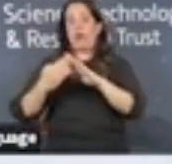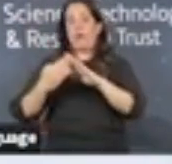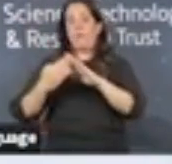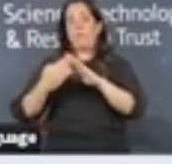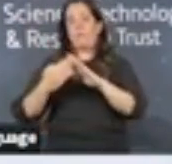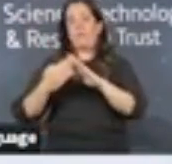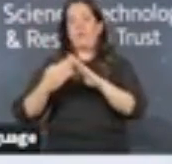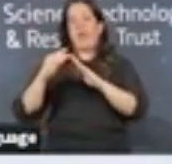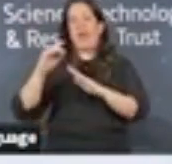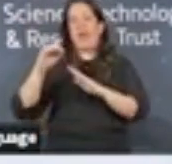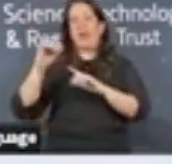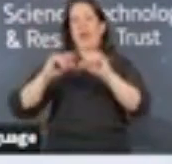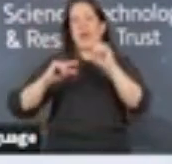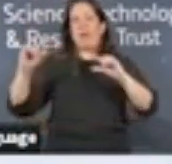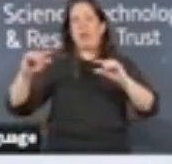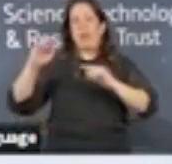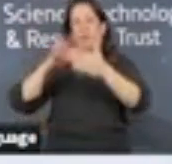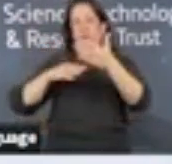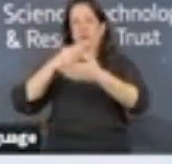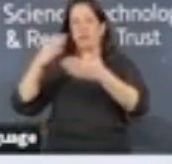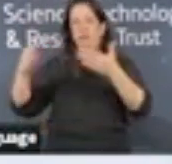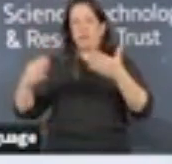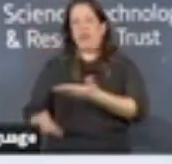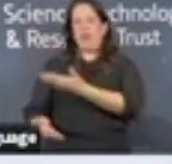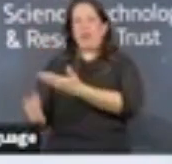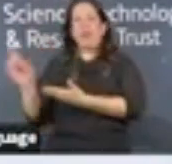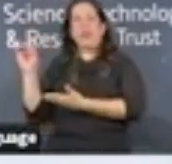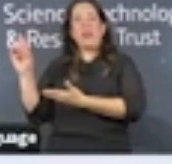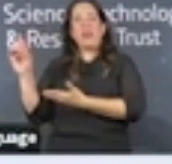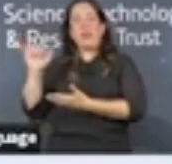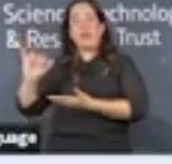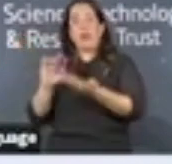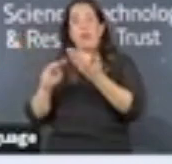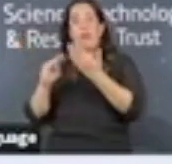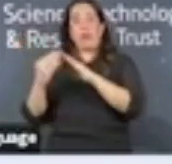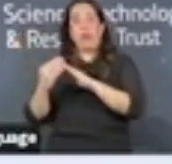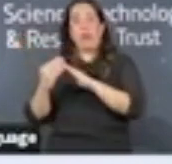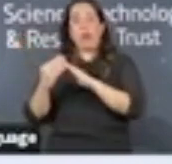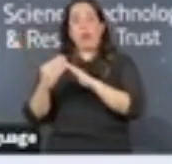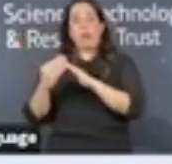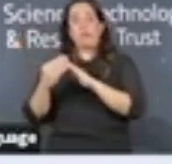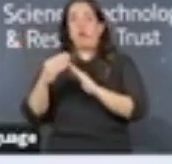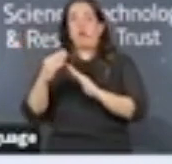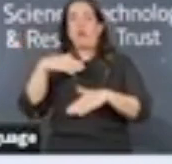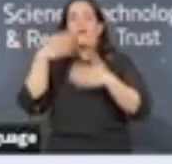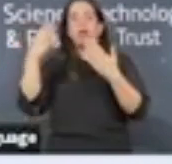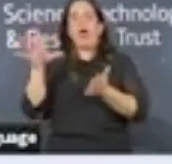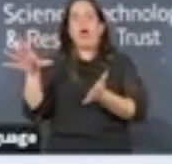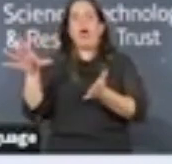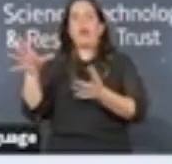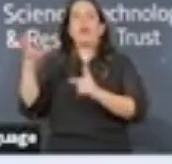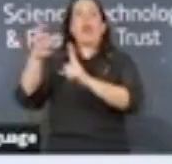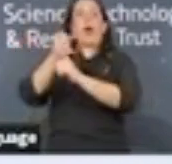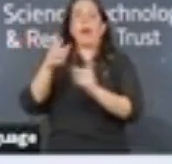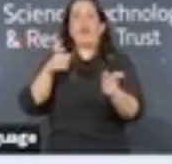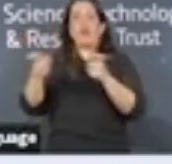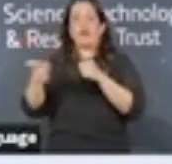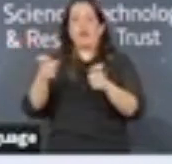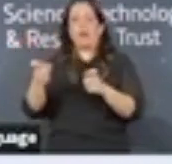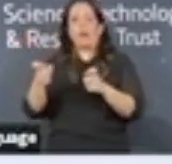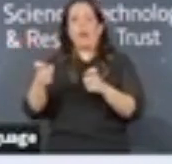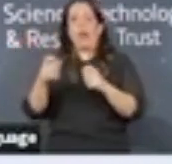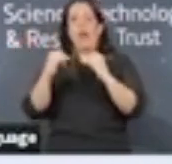gráfico a mano derecha es una comunidad donde no hubo trampas de control. La línea